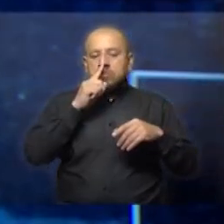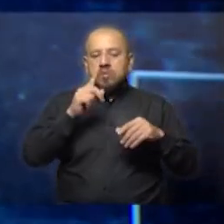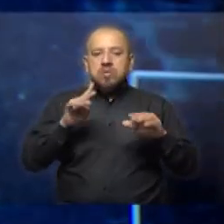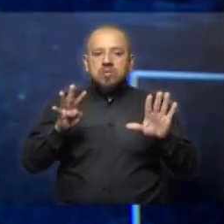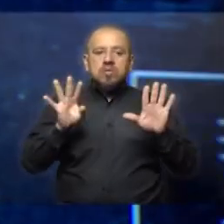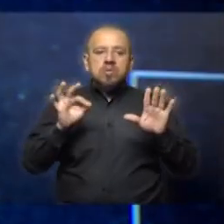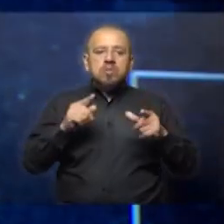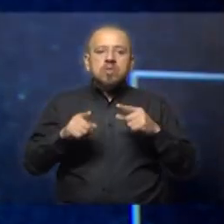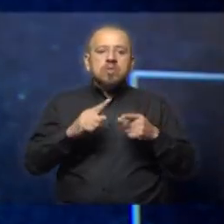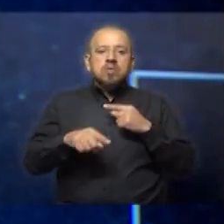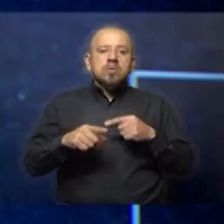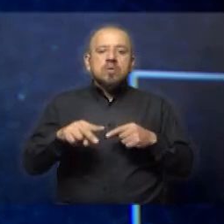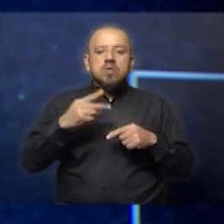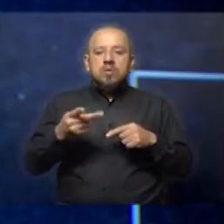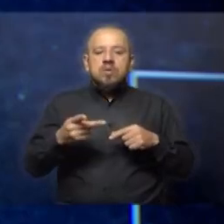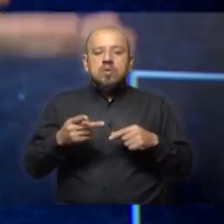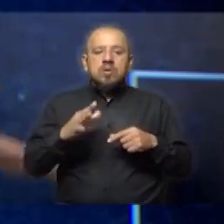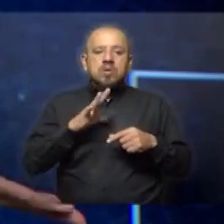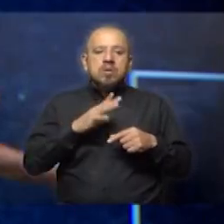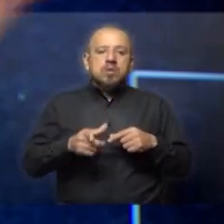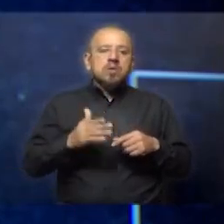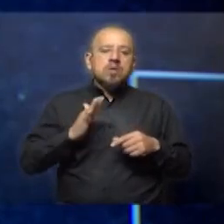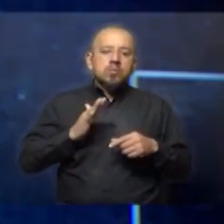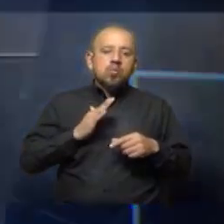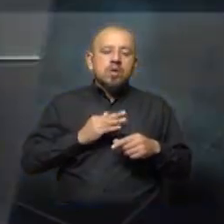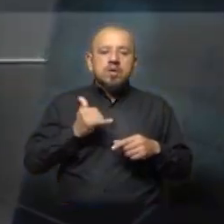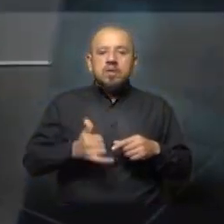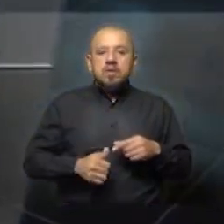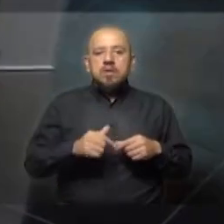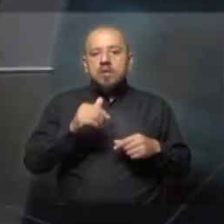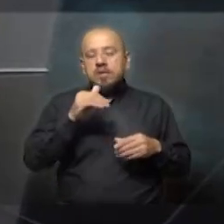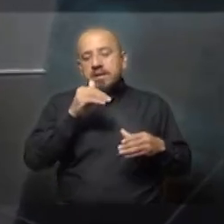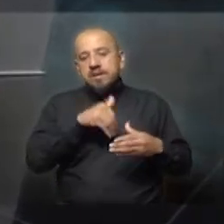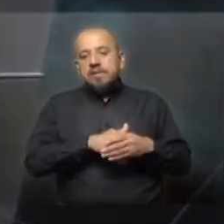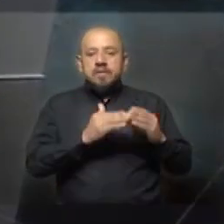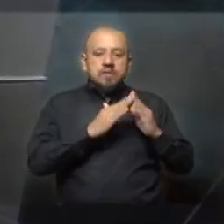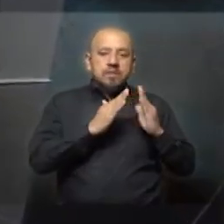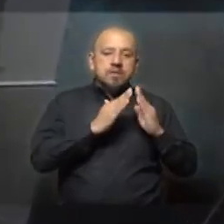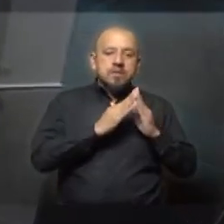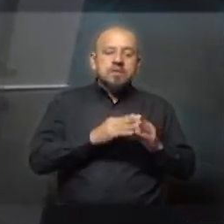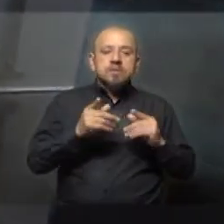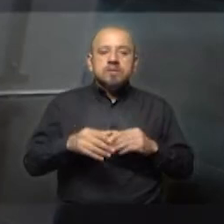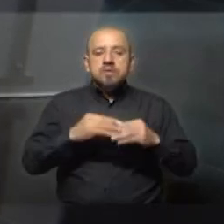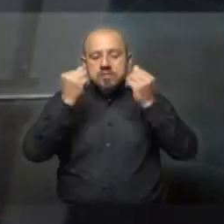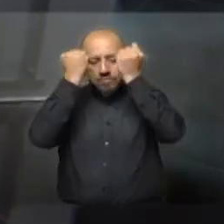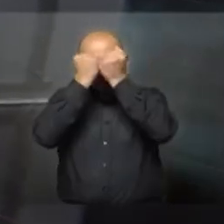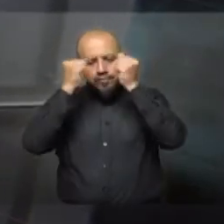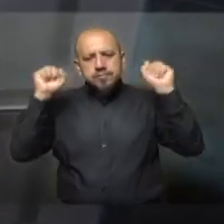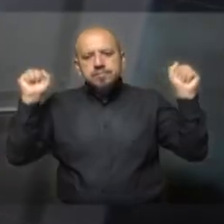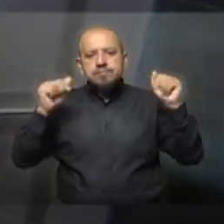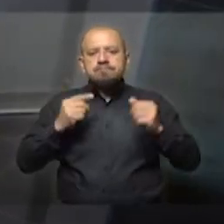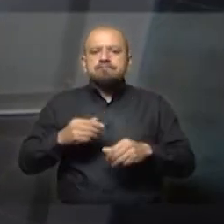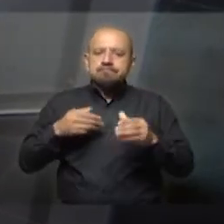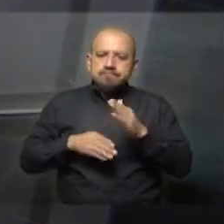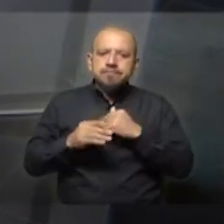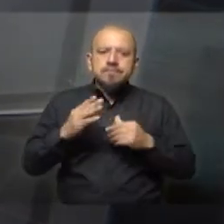empieza a hablar de esta cuestión de la doble jornada no O sea la mujer tiene que cumplir la jornada dentro del hogar y fuera del hogar O sea la emancipación de la mujer entrando al terreno